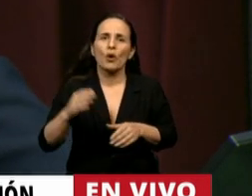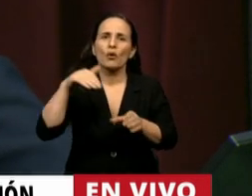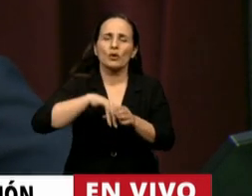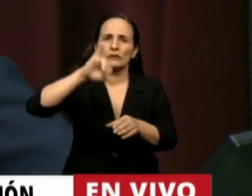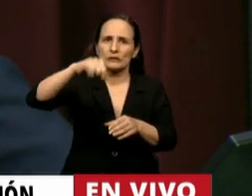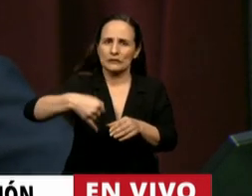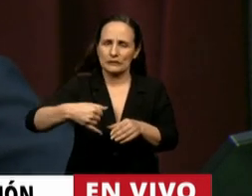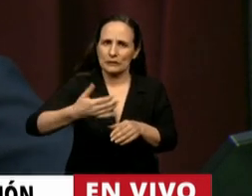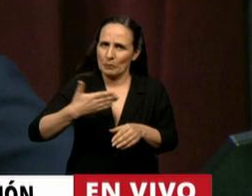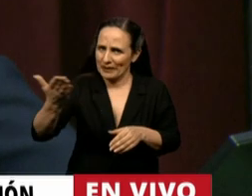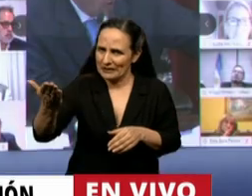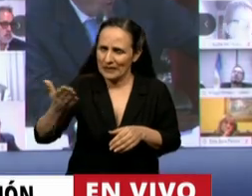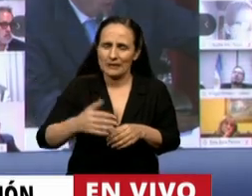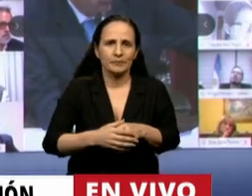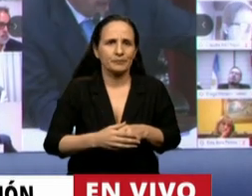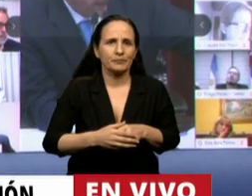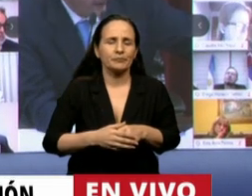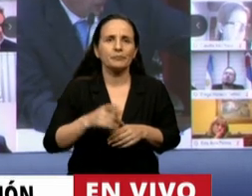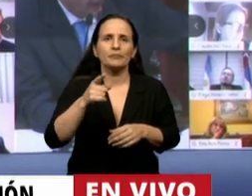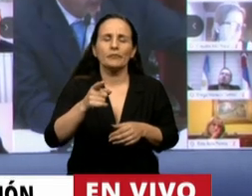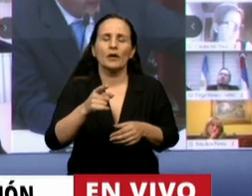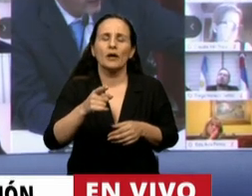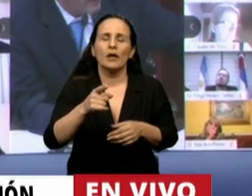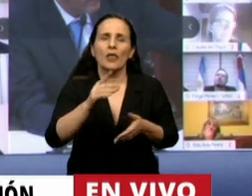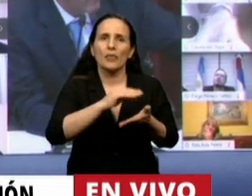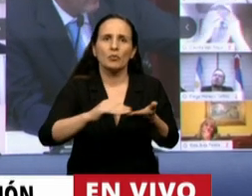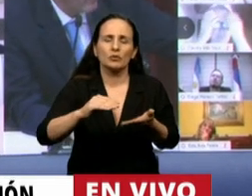presidente diputado Juan Benedicto